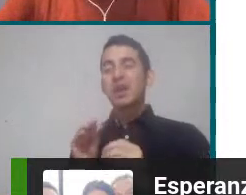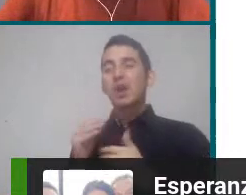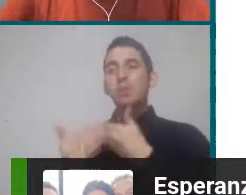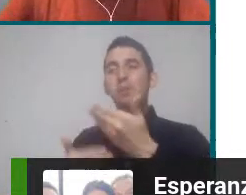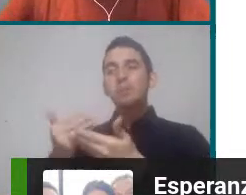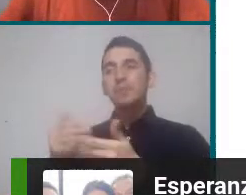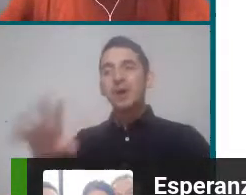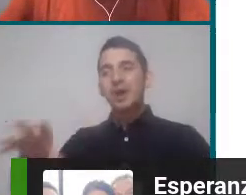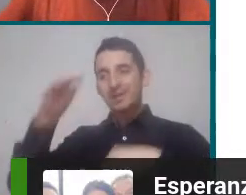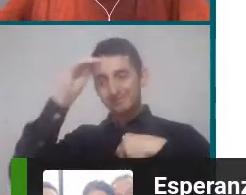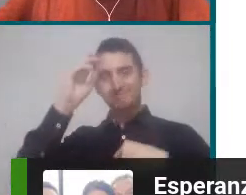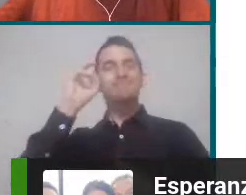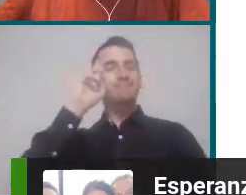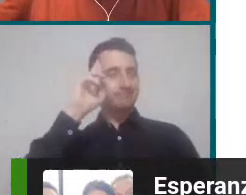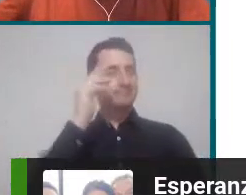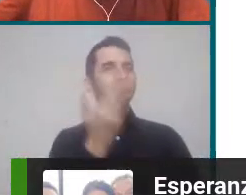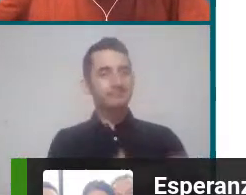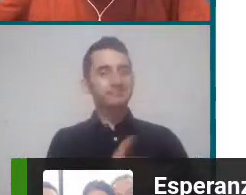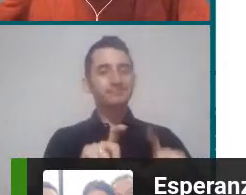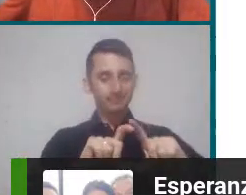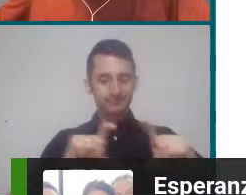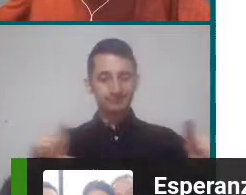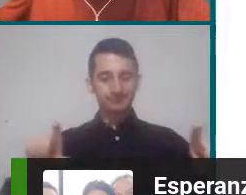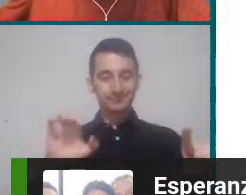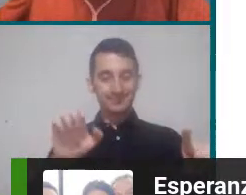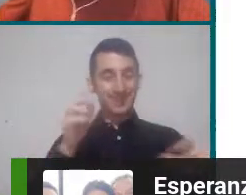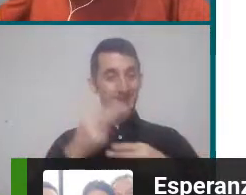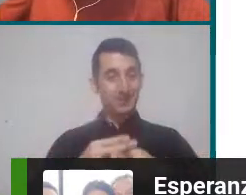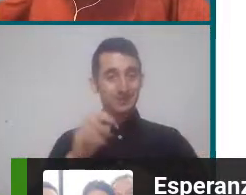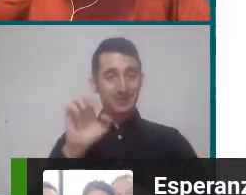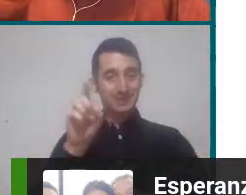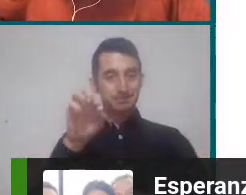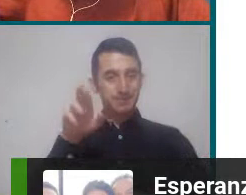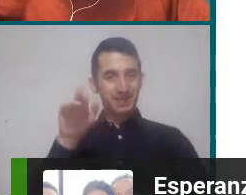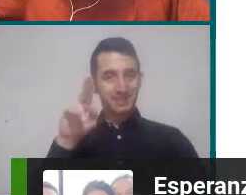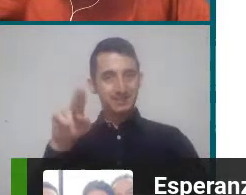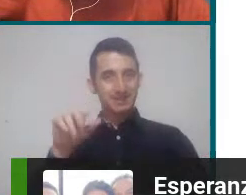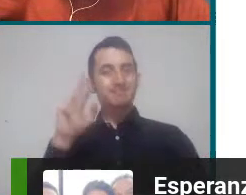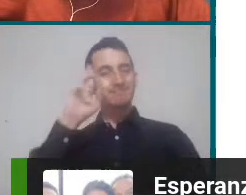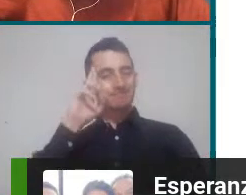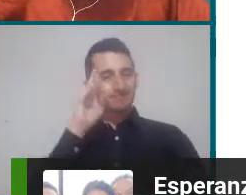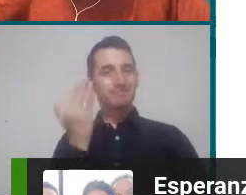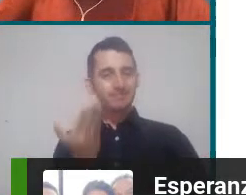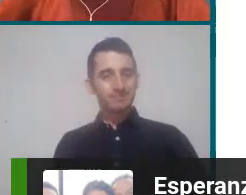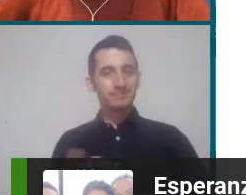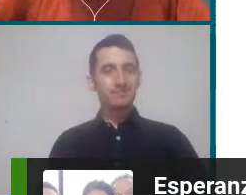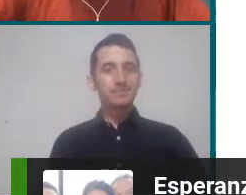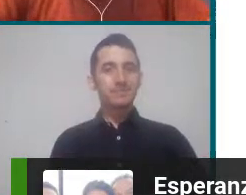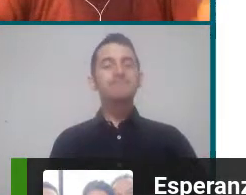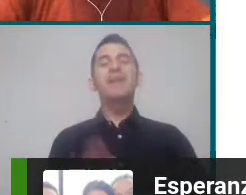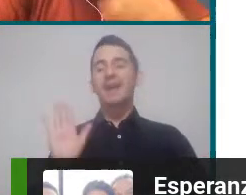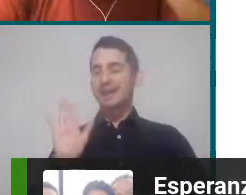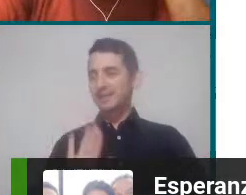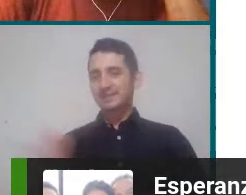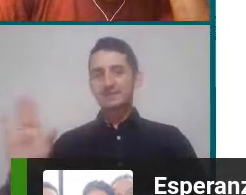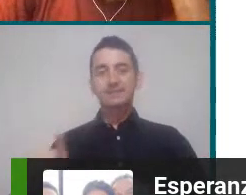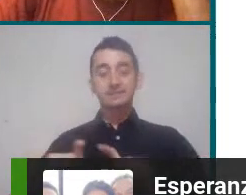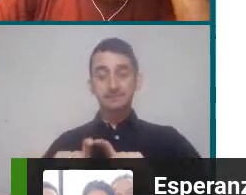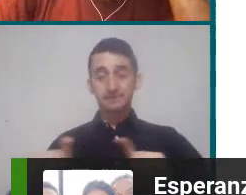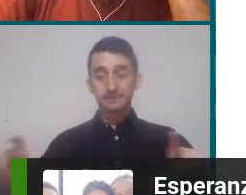aprendizaje. Totalmente, Esperanza está muy en lo cierto. Es así, la